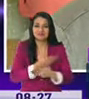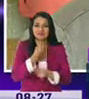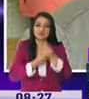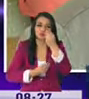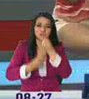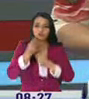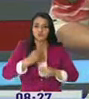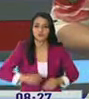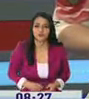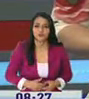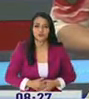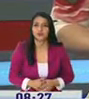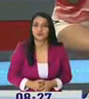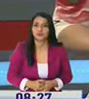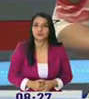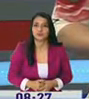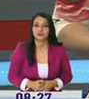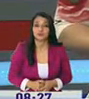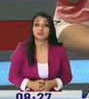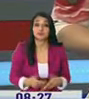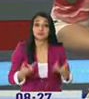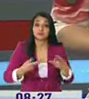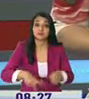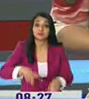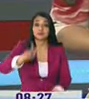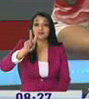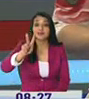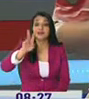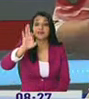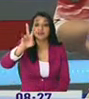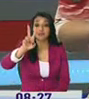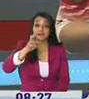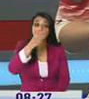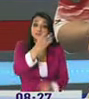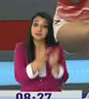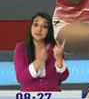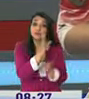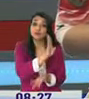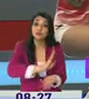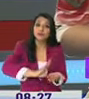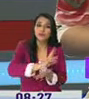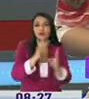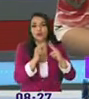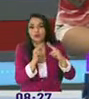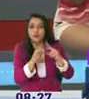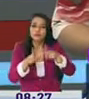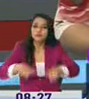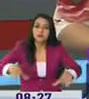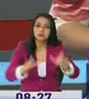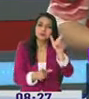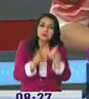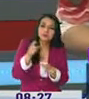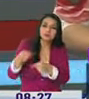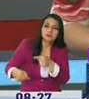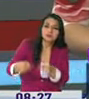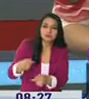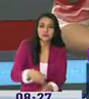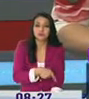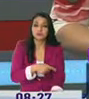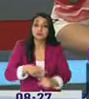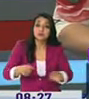manjares. Y Televicentro visita su barrio para conocer las historias de los personajes, los lugares tradicionales, pero también